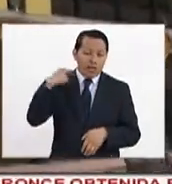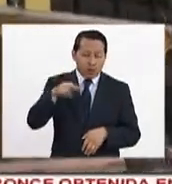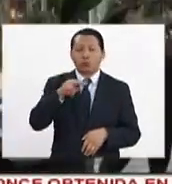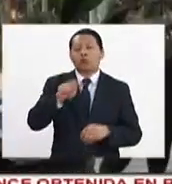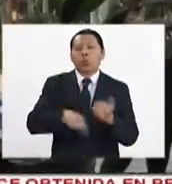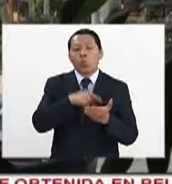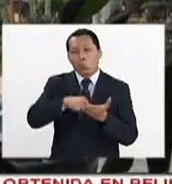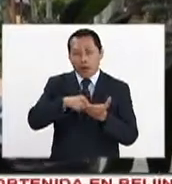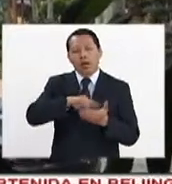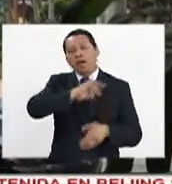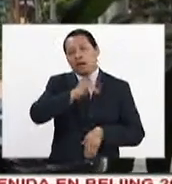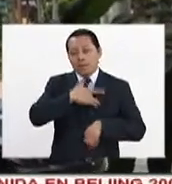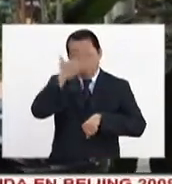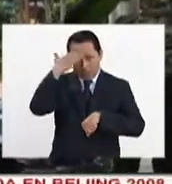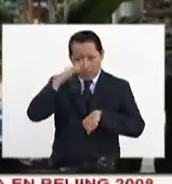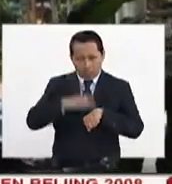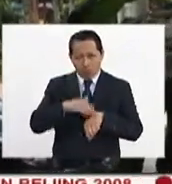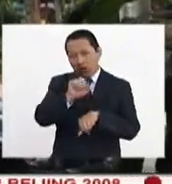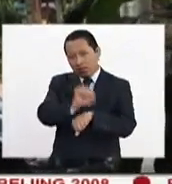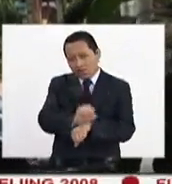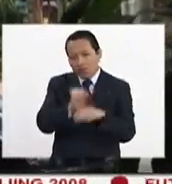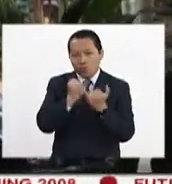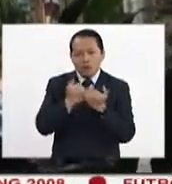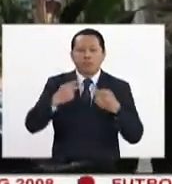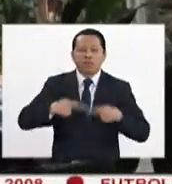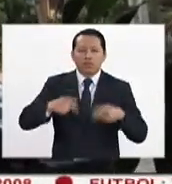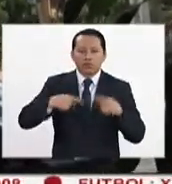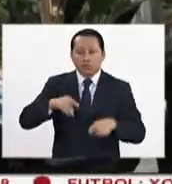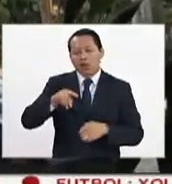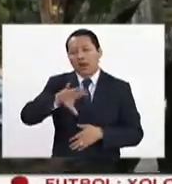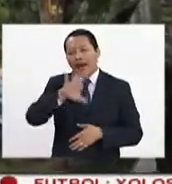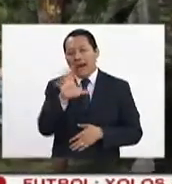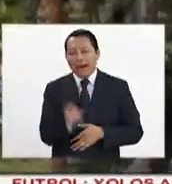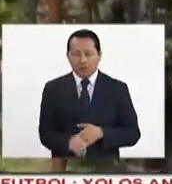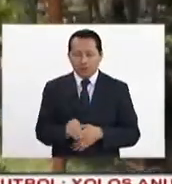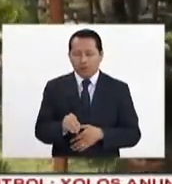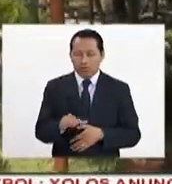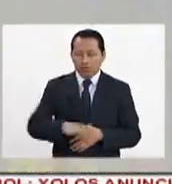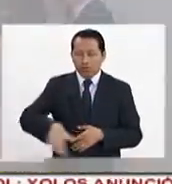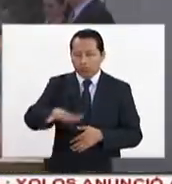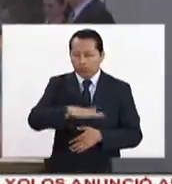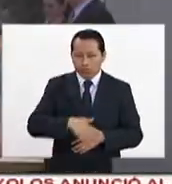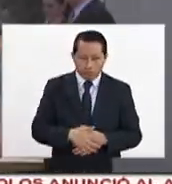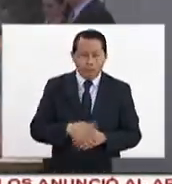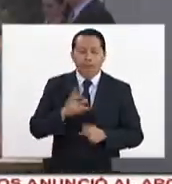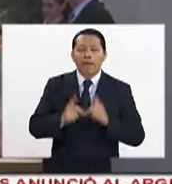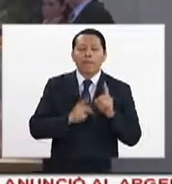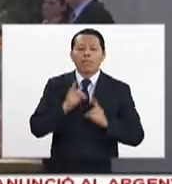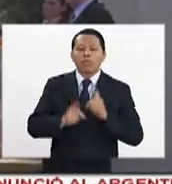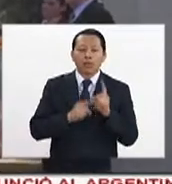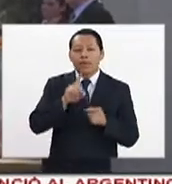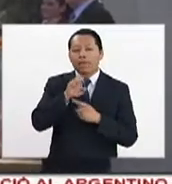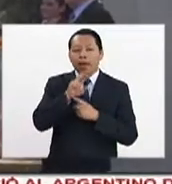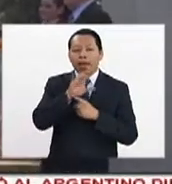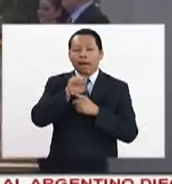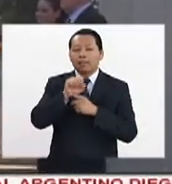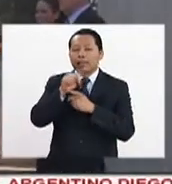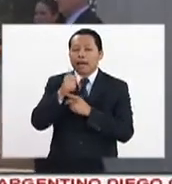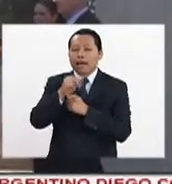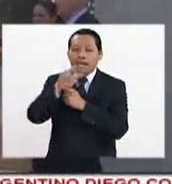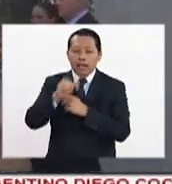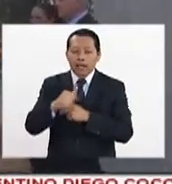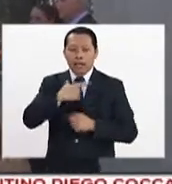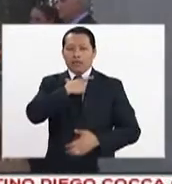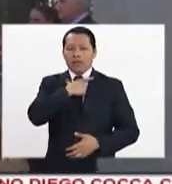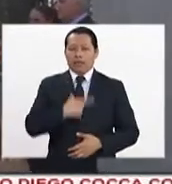sitios de memoria de la esclavitud y de las poblaciones africanas y afrodescendientes. Y en los deportes, Damaris Aguirre obtuvo